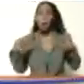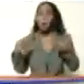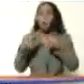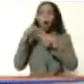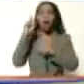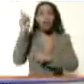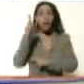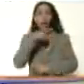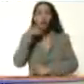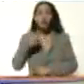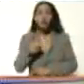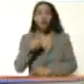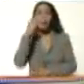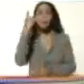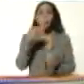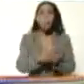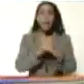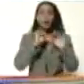1999